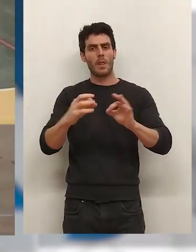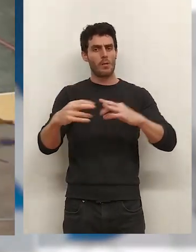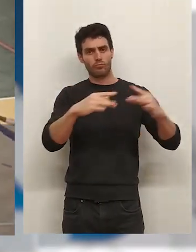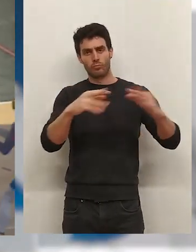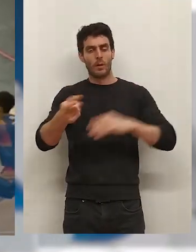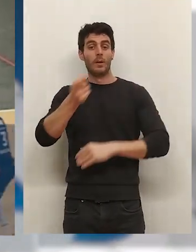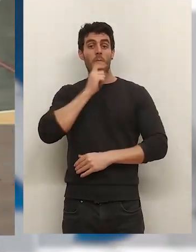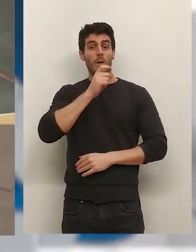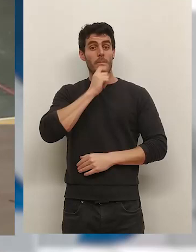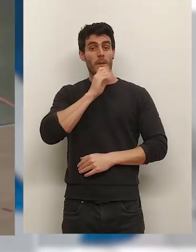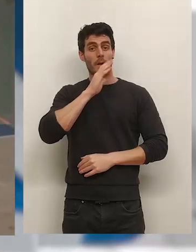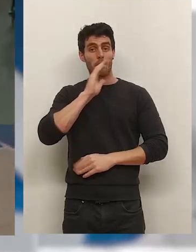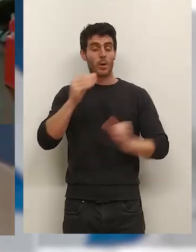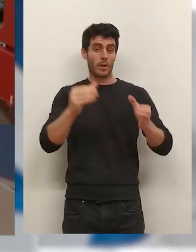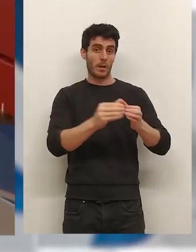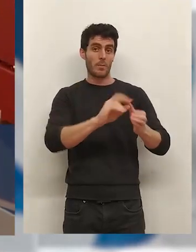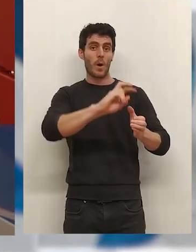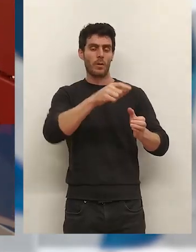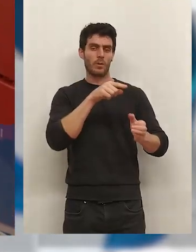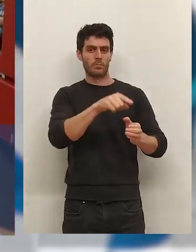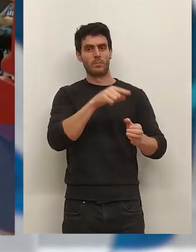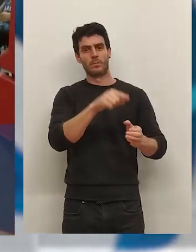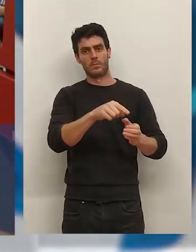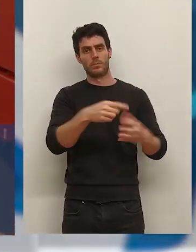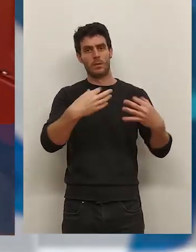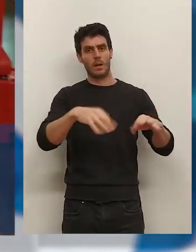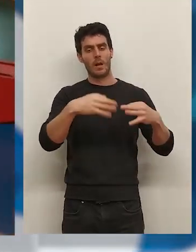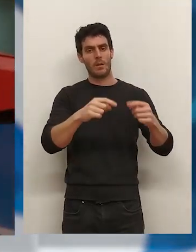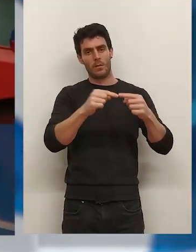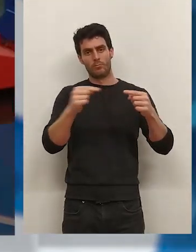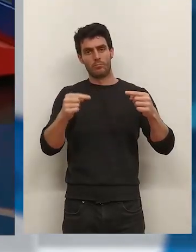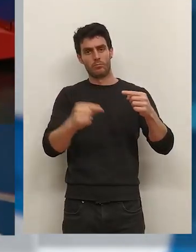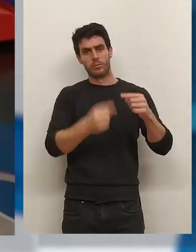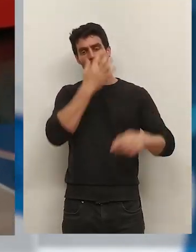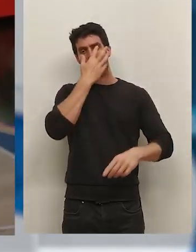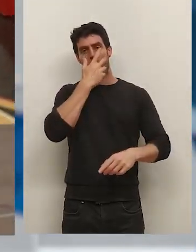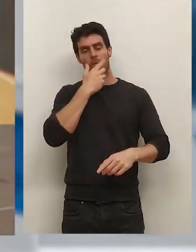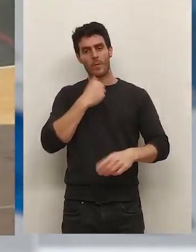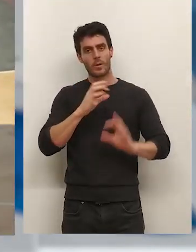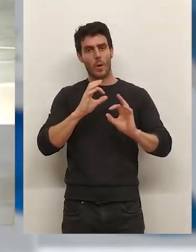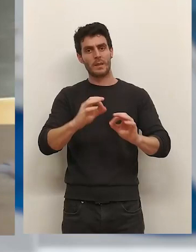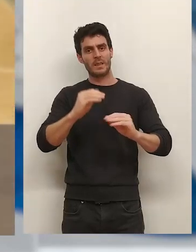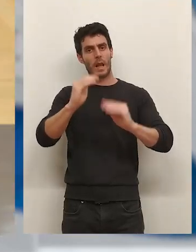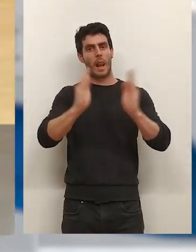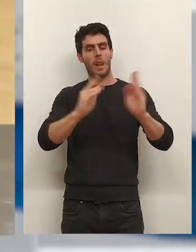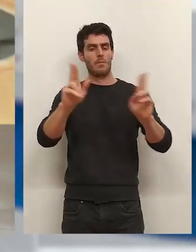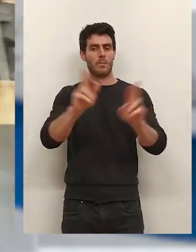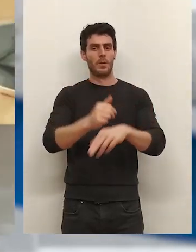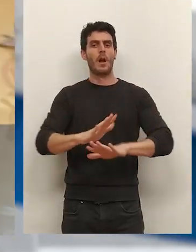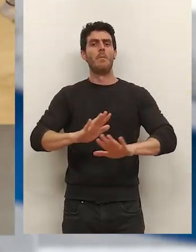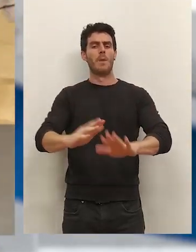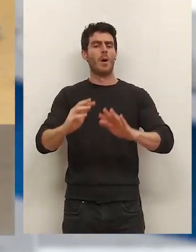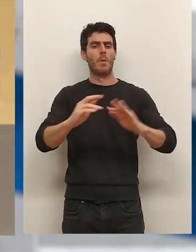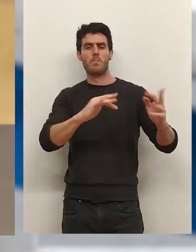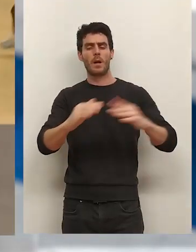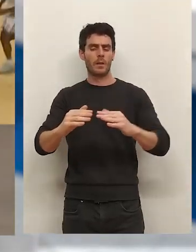envite es muy difícil, ya que el bloque insular se ha colocado con esa diferencia como claro favorito en la eliminatoria, pero no